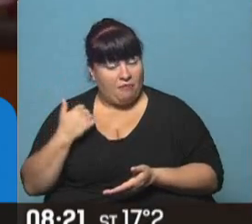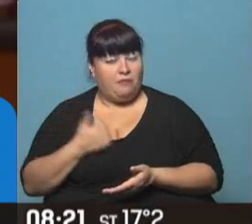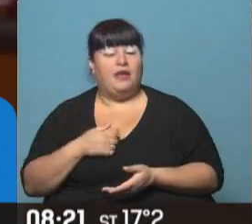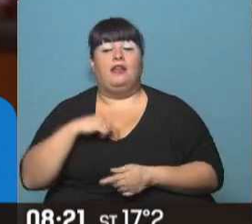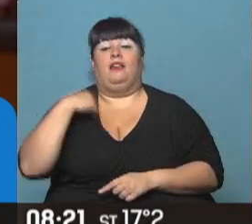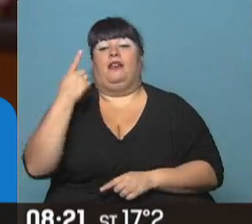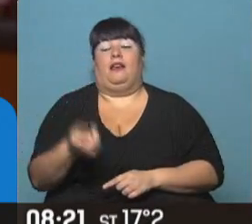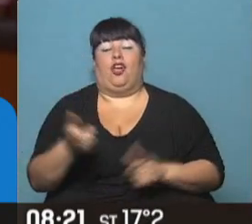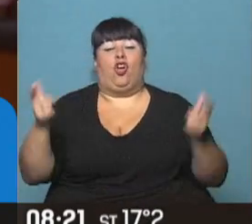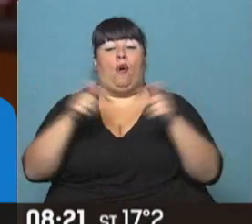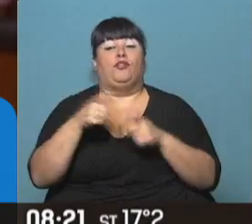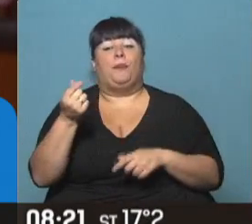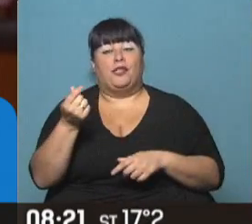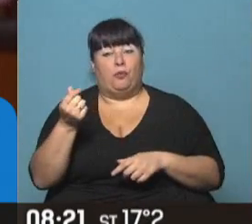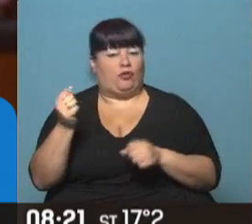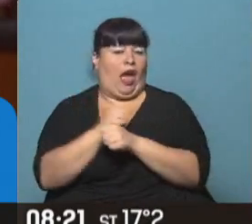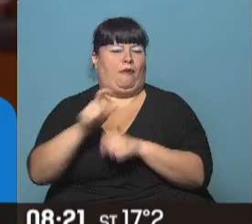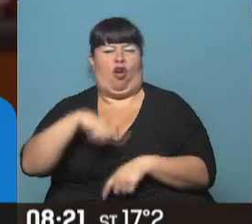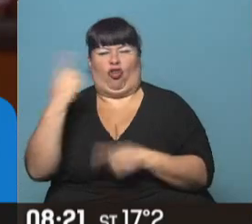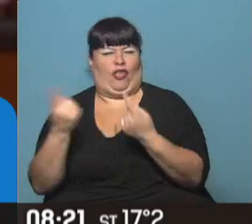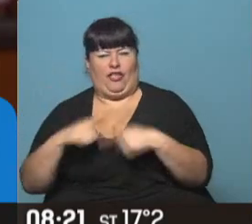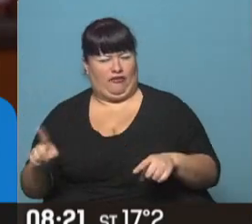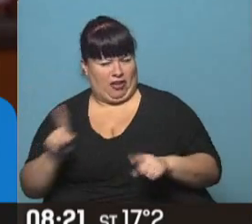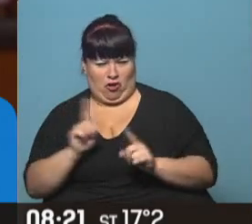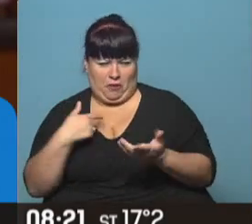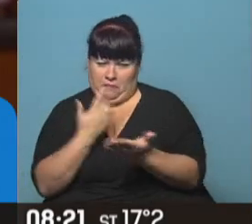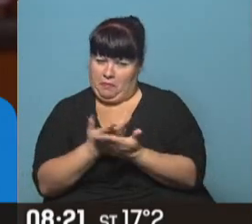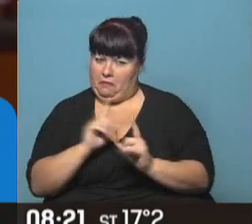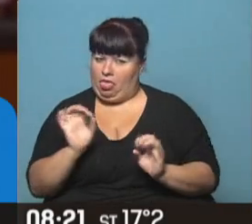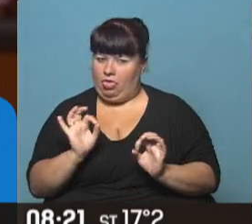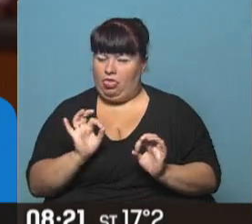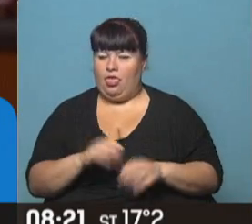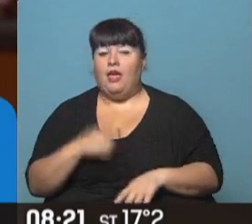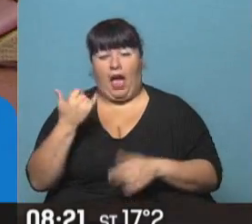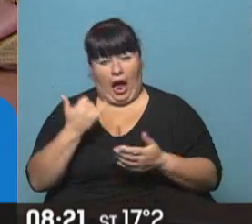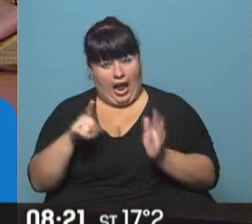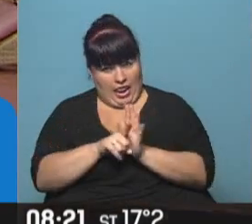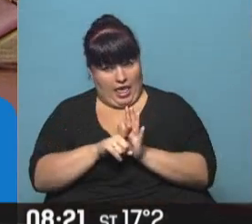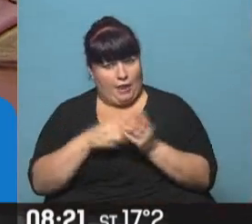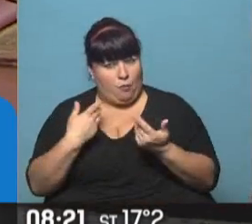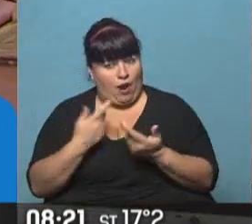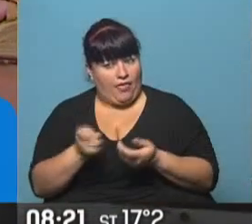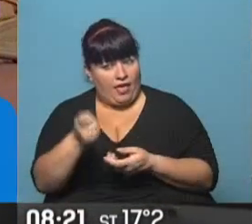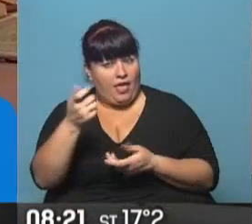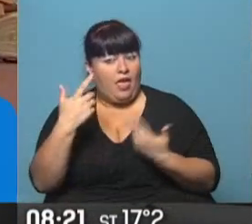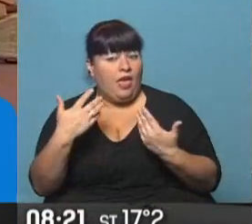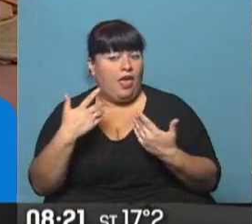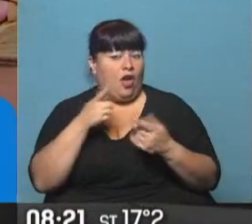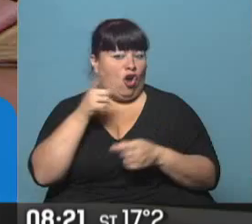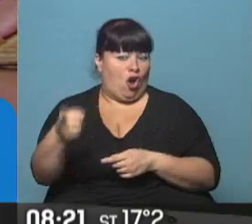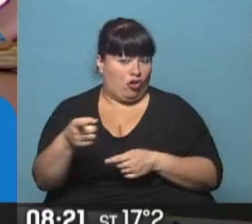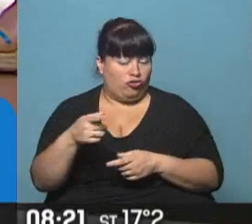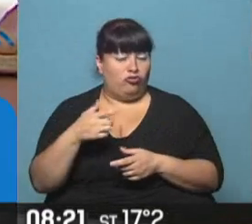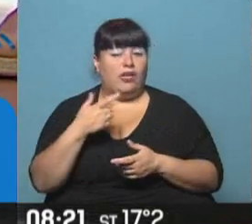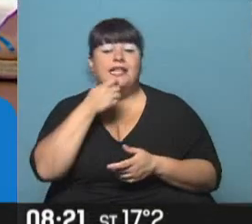en la Comisión de Presupuestos se aprobó otra diferente, que no es la que estaba publicada. ¿Tienen herramientas legales para ir en contra de